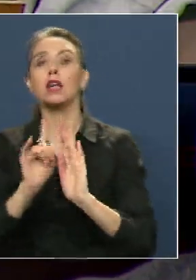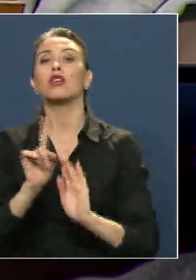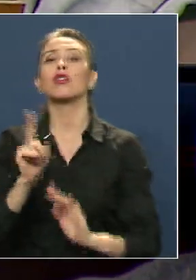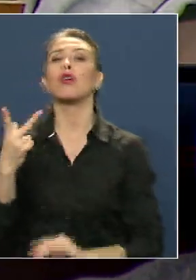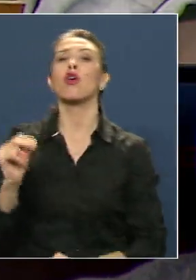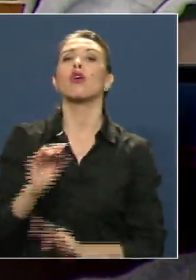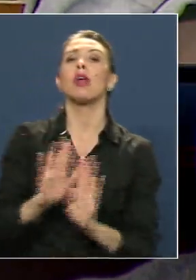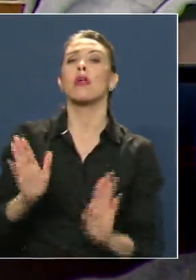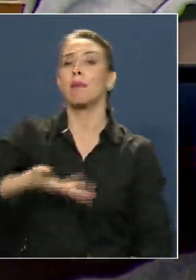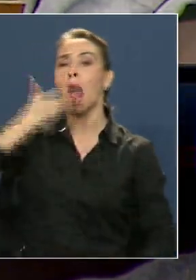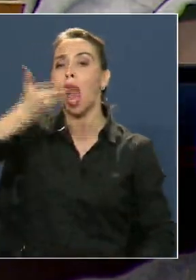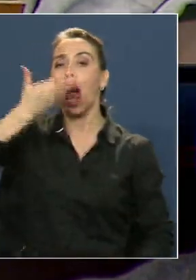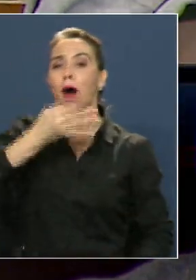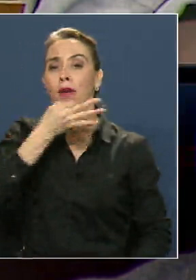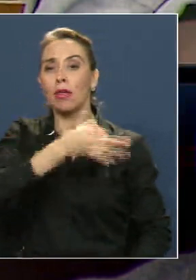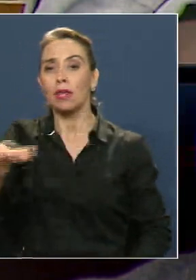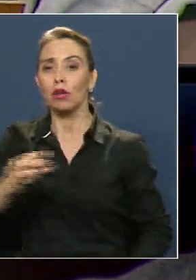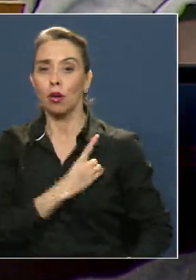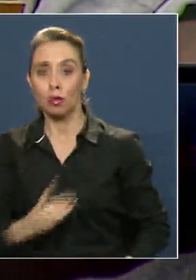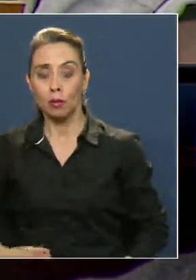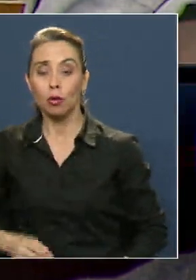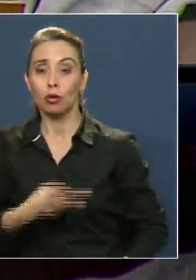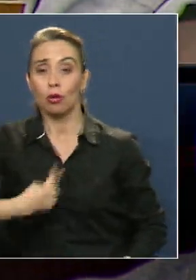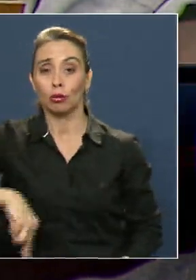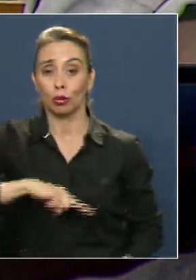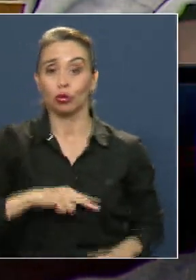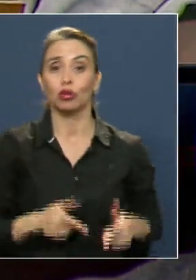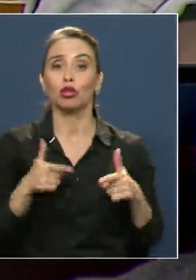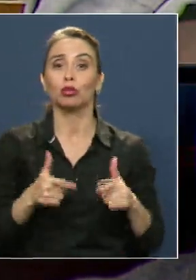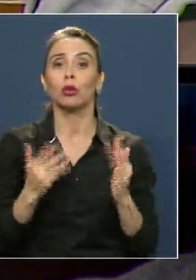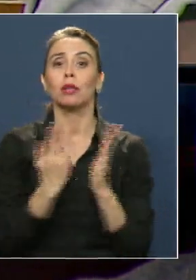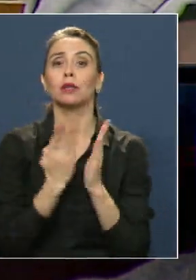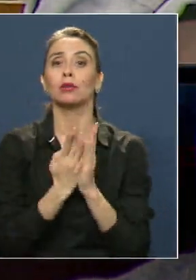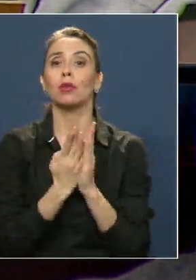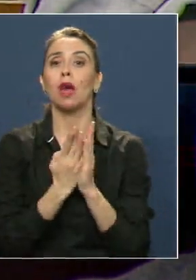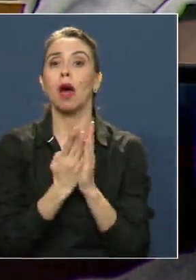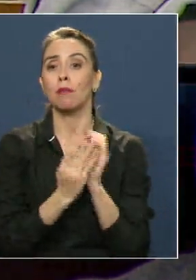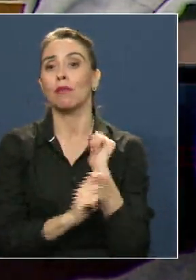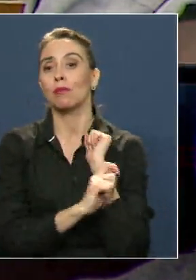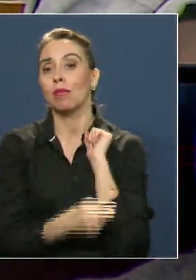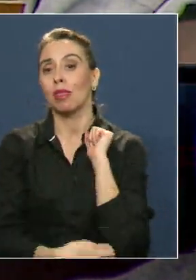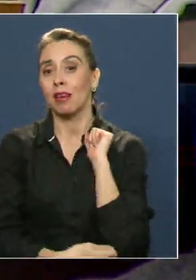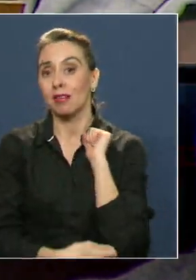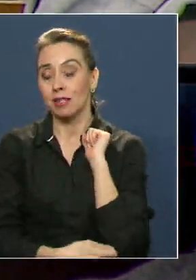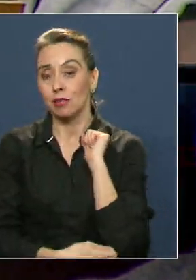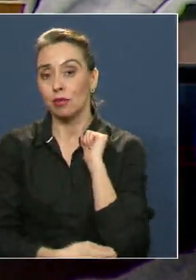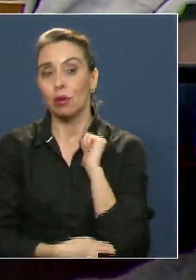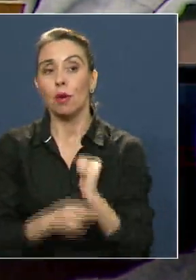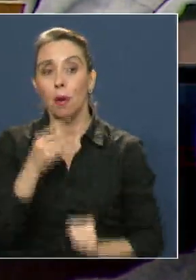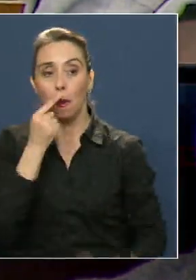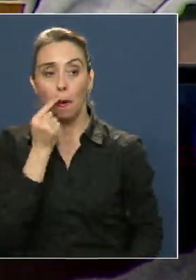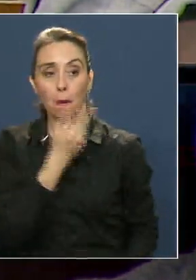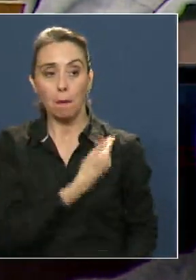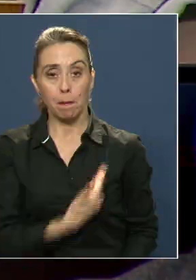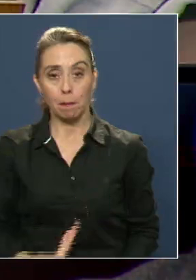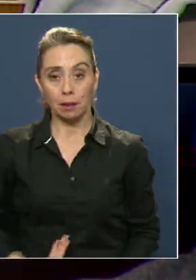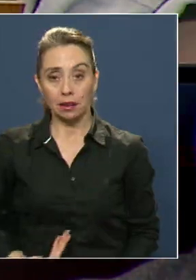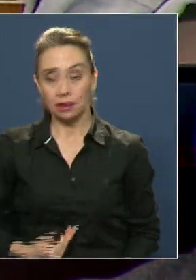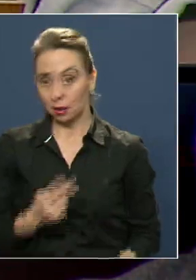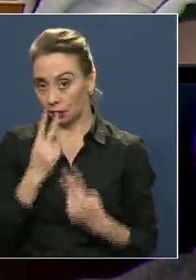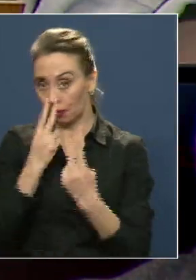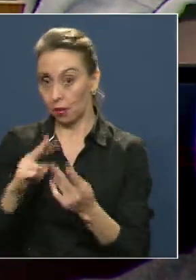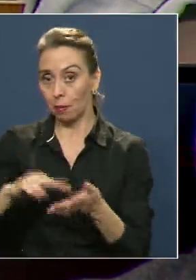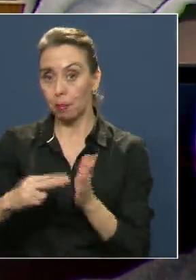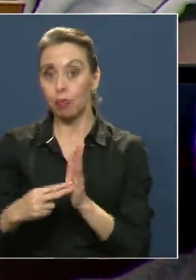los colegas, especialmente aquellos que hemos tenido la suerte de estudiar derecho. Y estamos, presidente, ante el problema